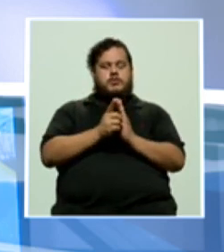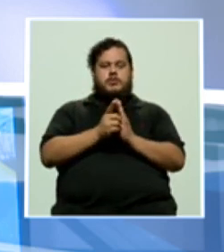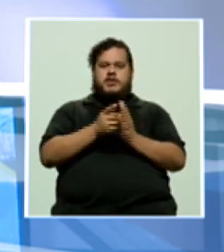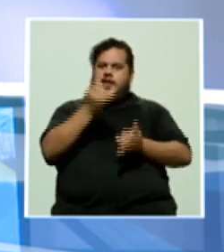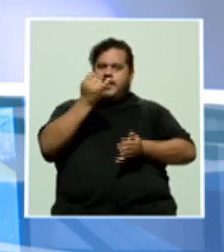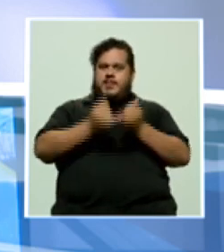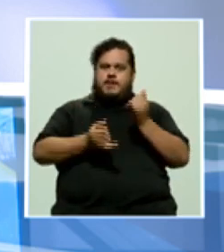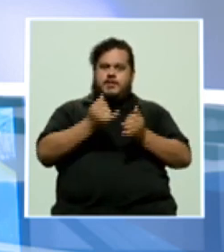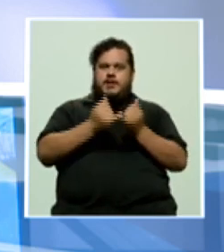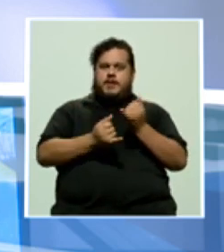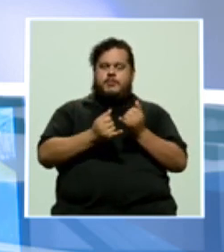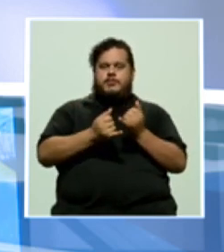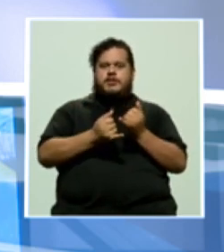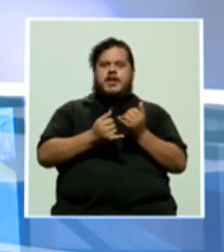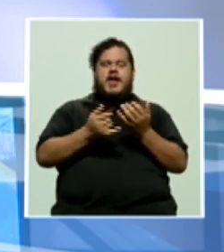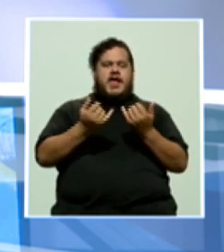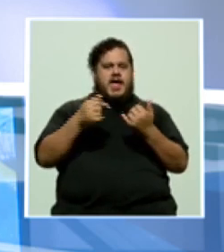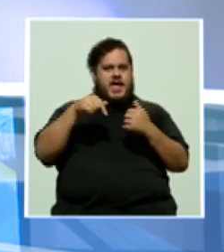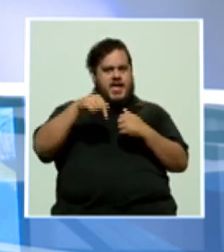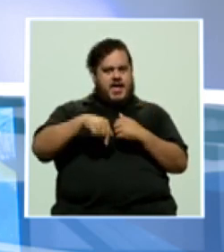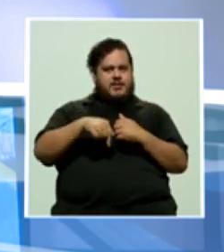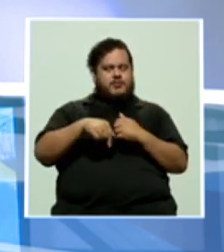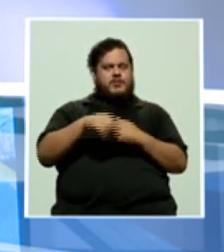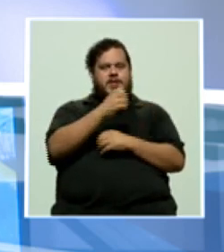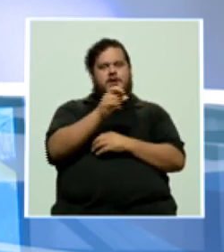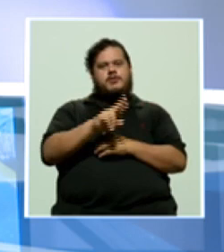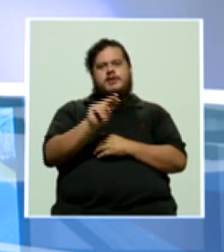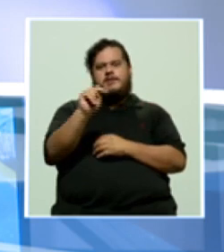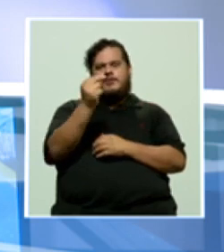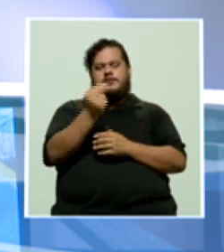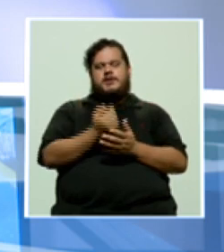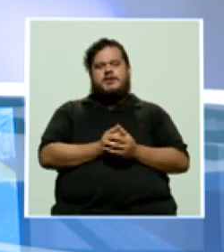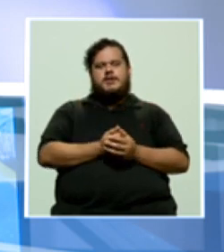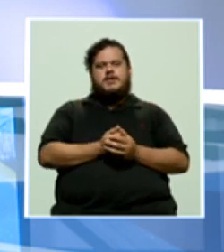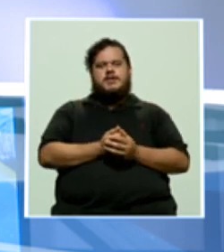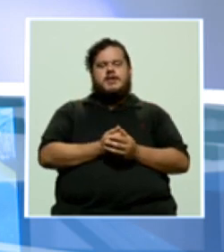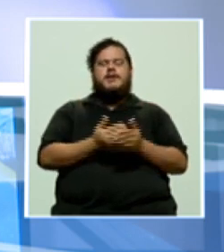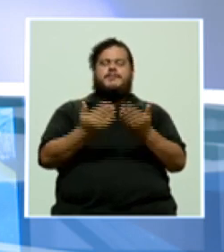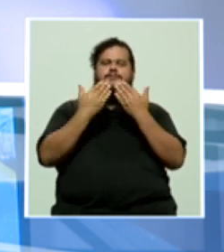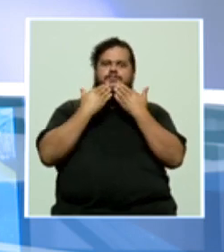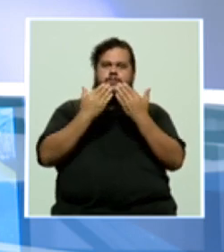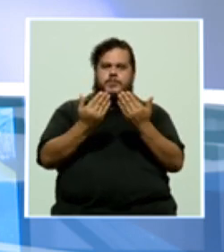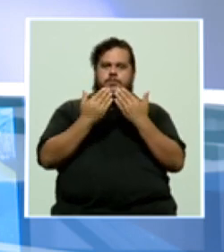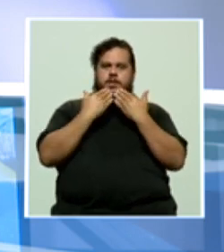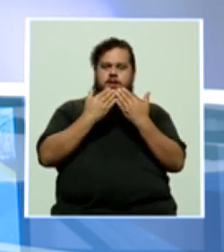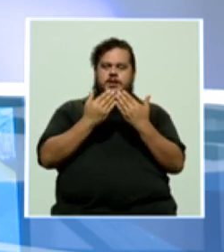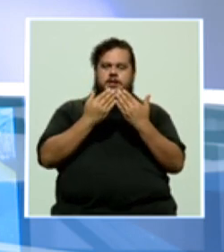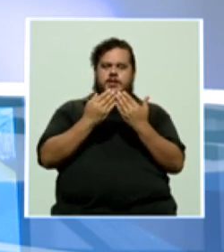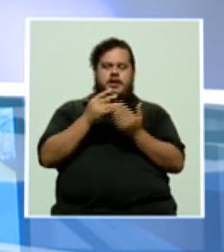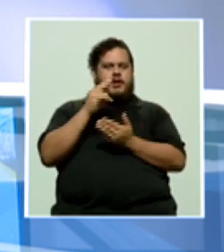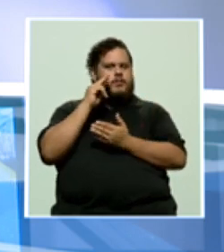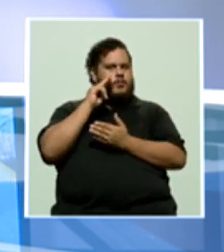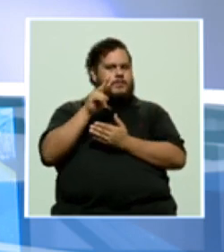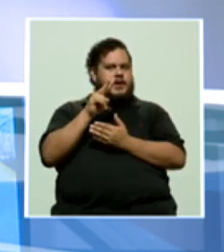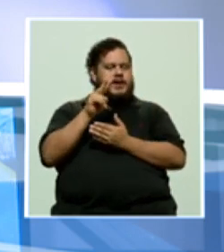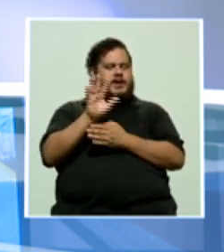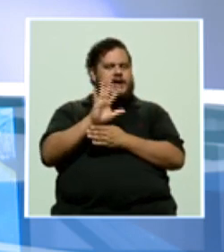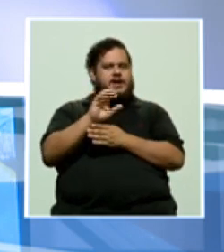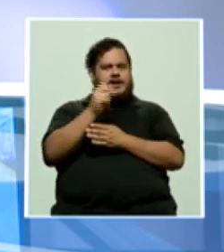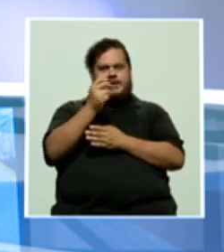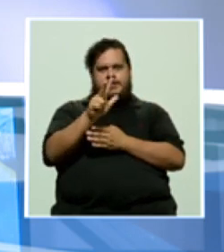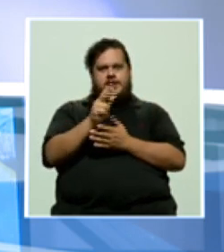al final de esta edición estelar de Costa Rica Noticias. Gracias por sintonizar la señal de Canal